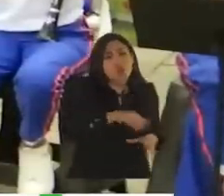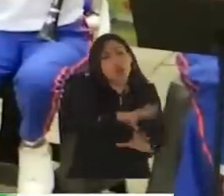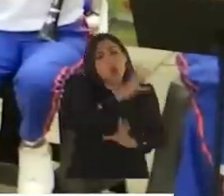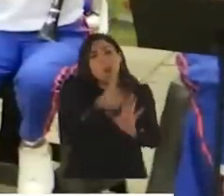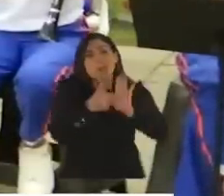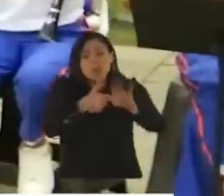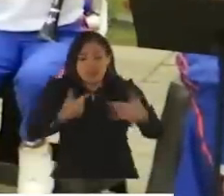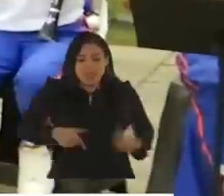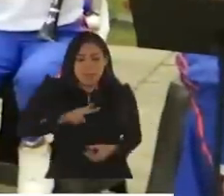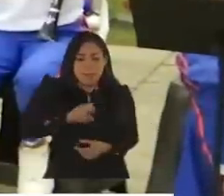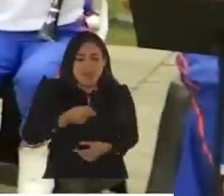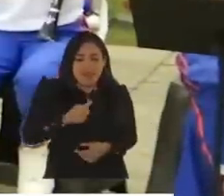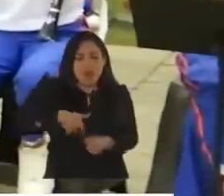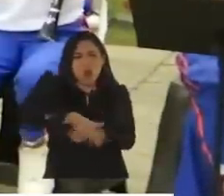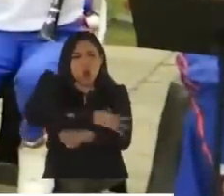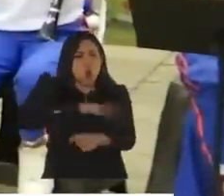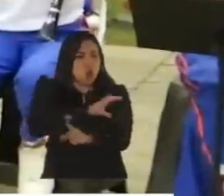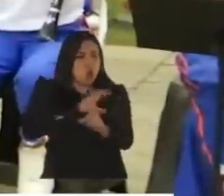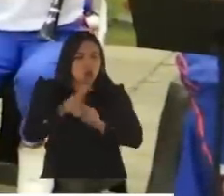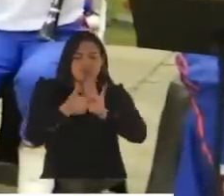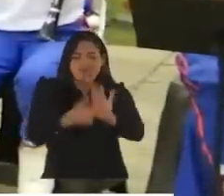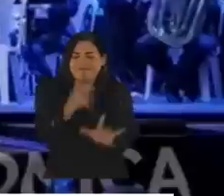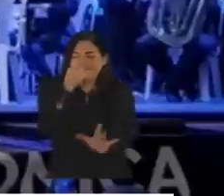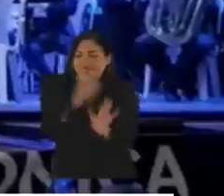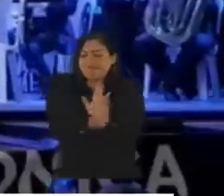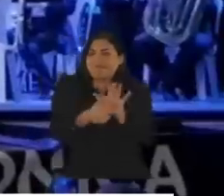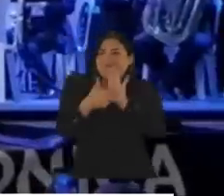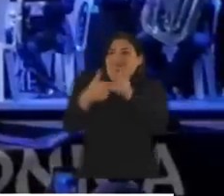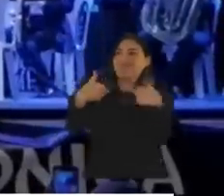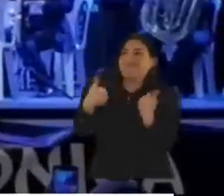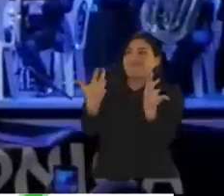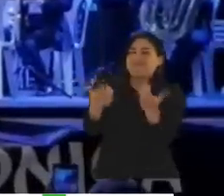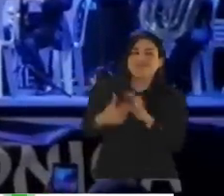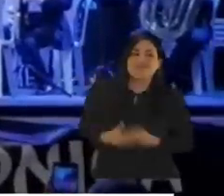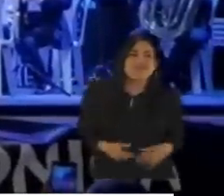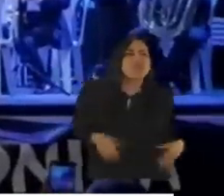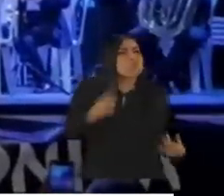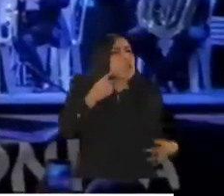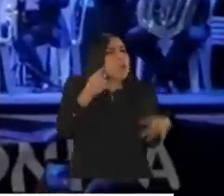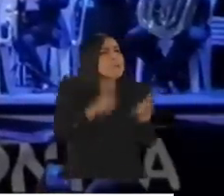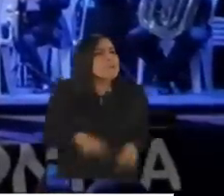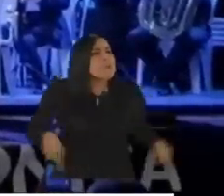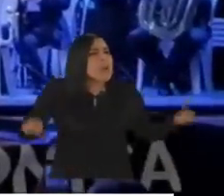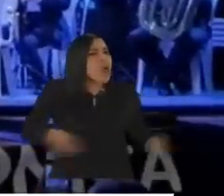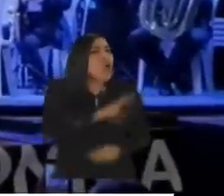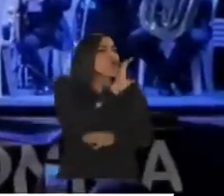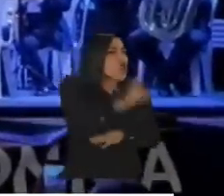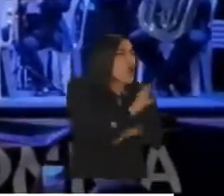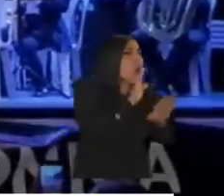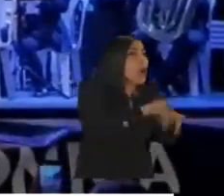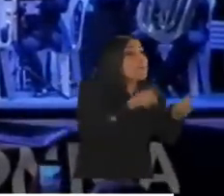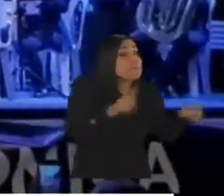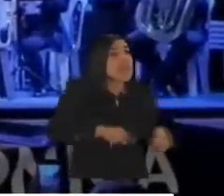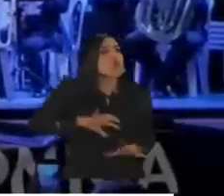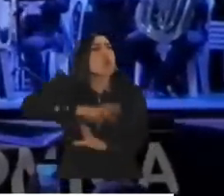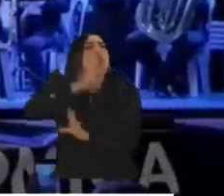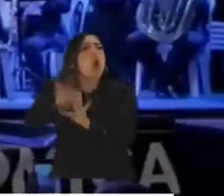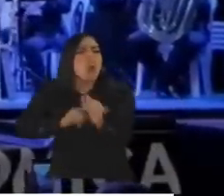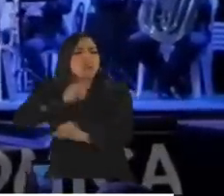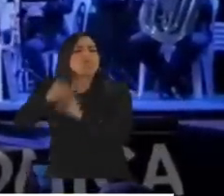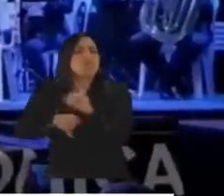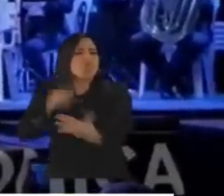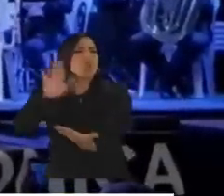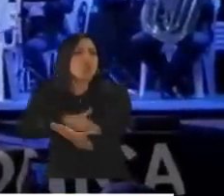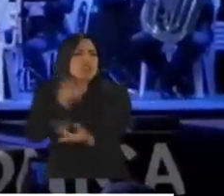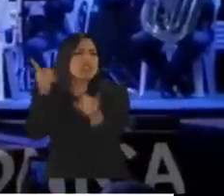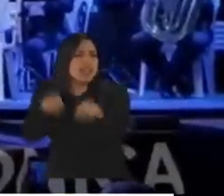Vega, Cundinamarca, hay mucha cultura y que somos muy talentosos. Interpretan melodías colombianas y también de repertorio internacional.